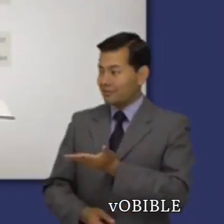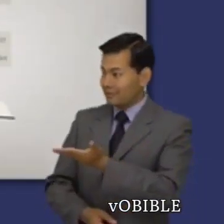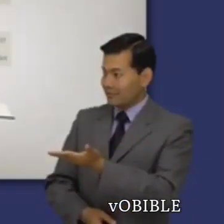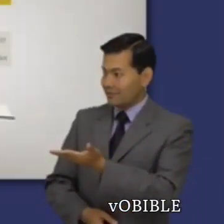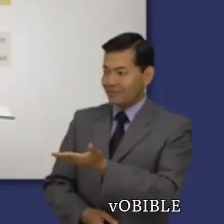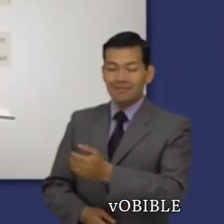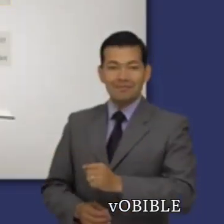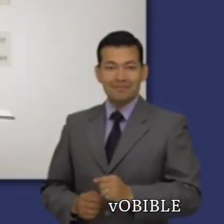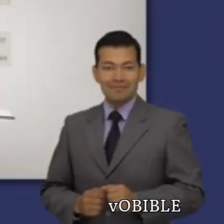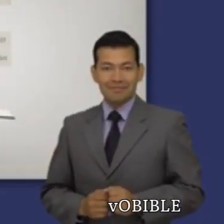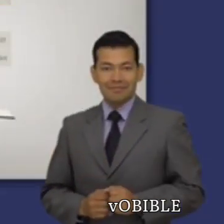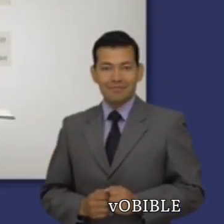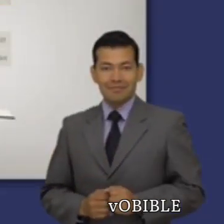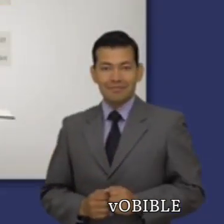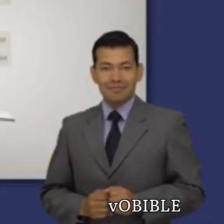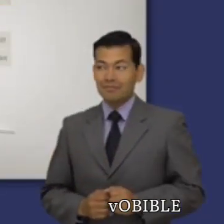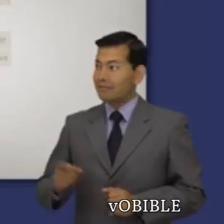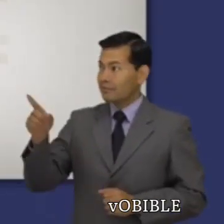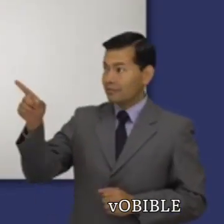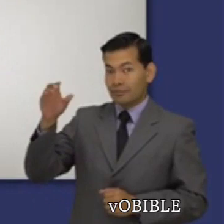Información sobre el libro de Lucas.